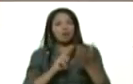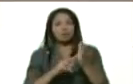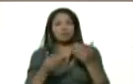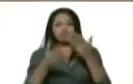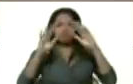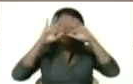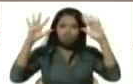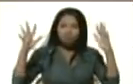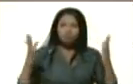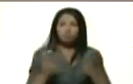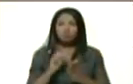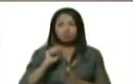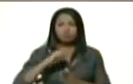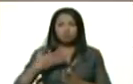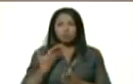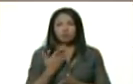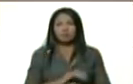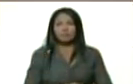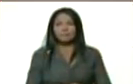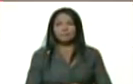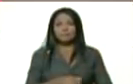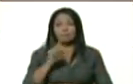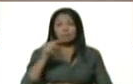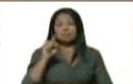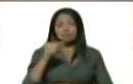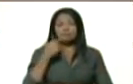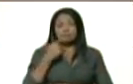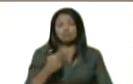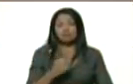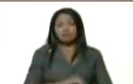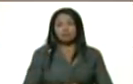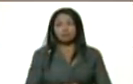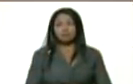el mundo. Bueno, también tengo que decir,